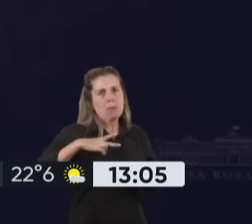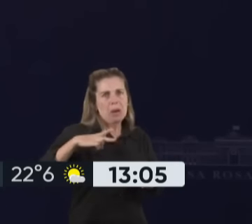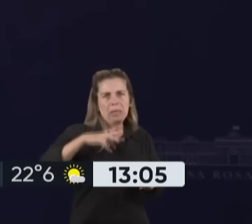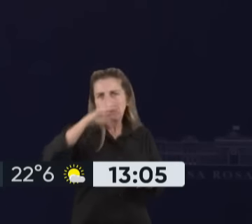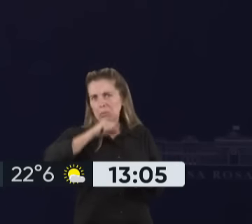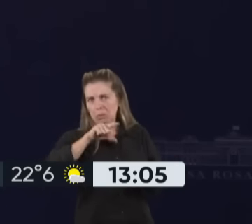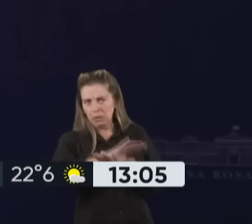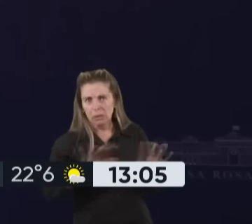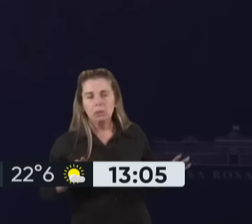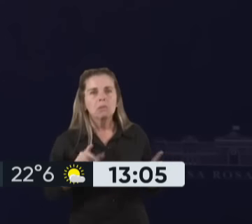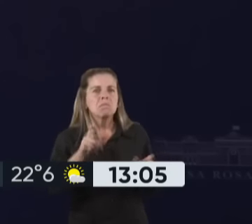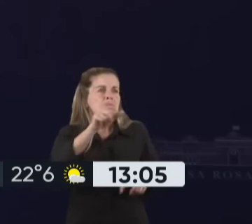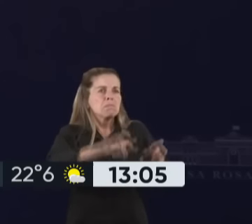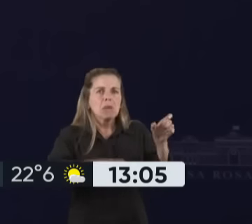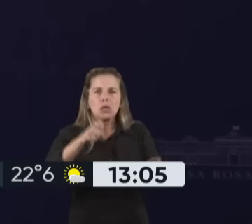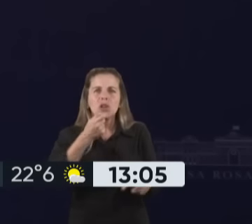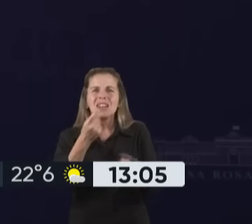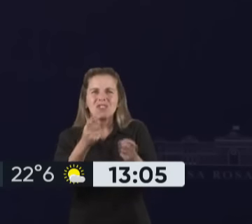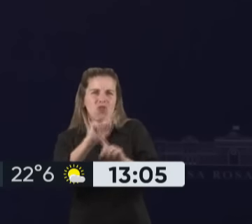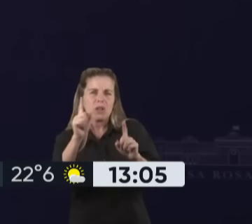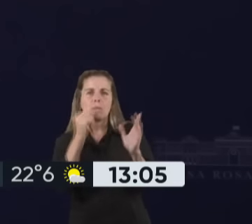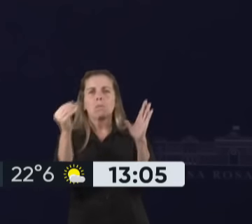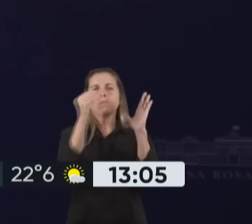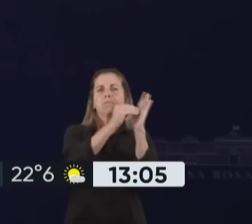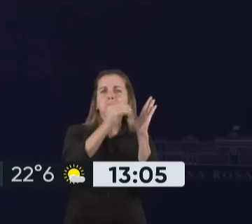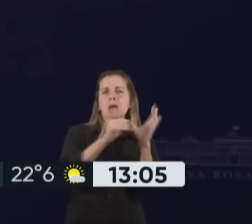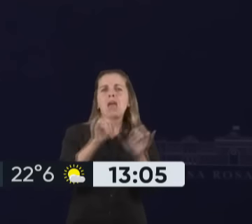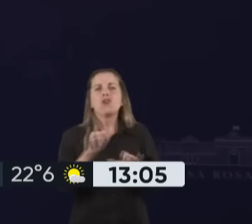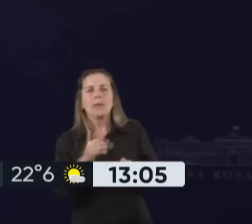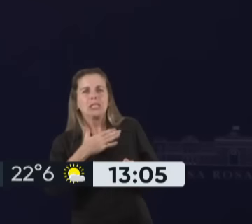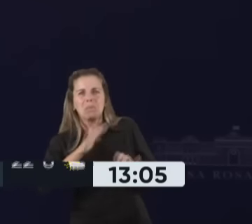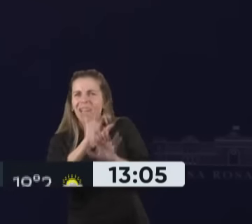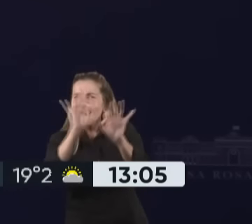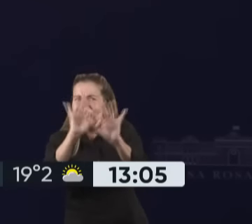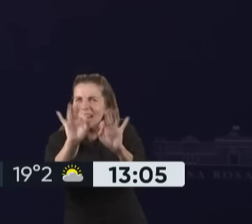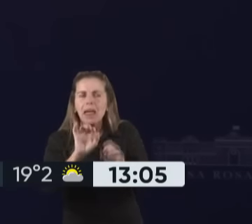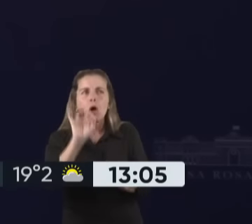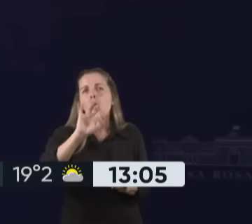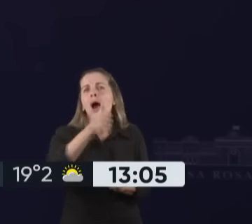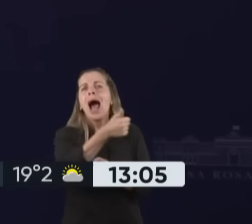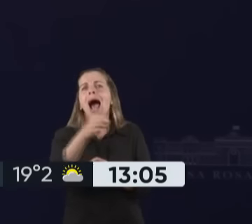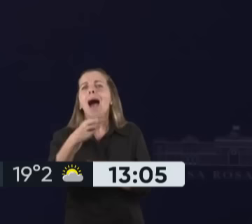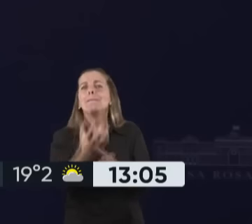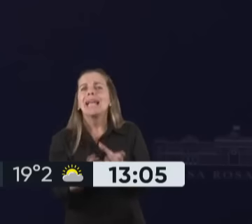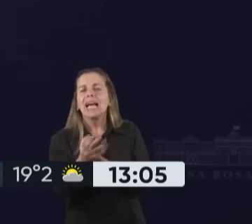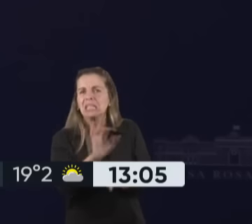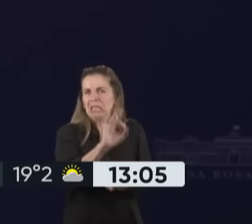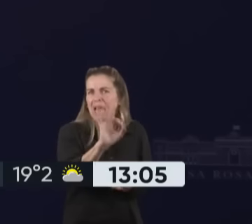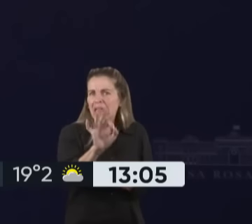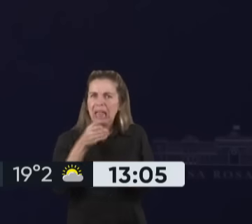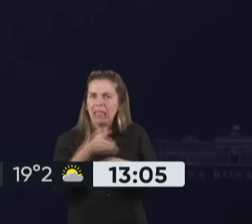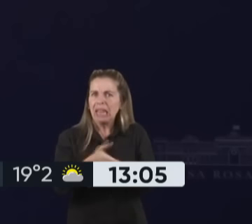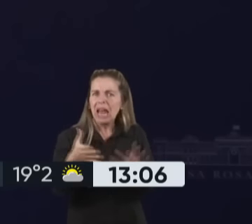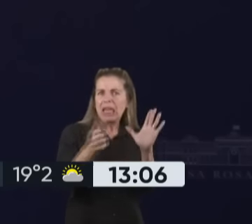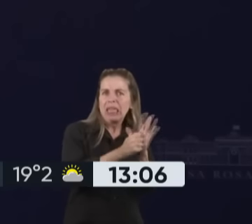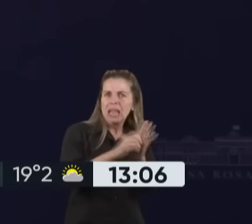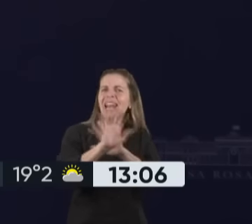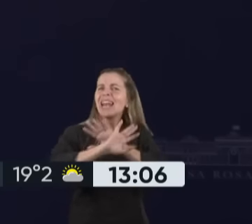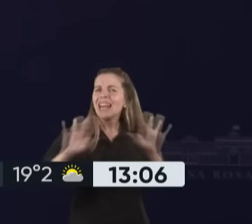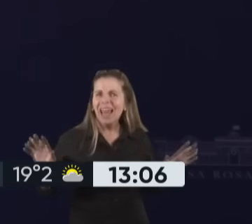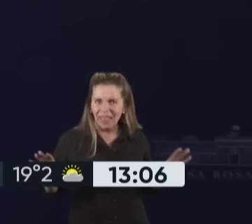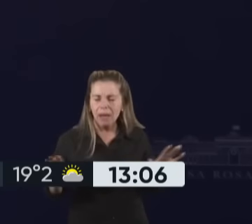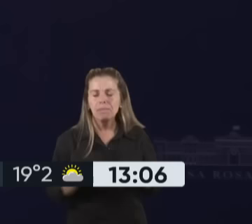No hace falta que los usuarios se registren ni entreguen datos personales. Tampoco requiere aplicaciones ni suscripciones adicionales. Más allá de que